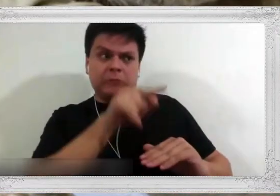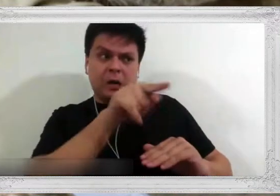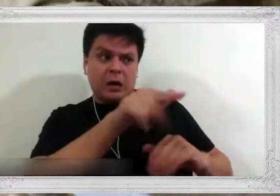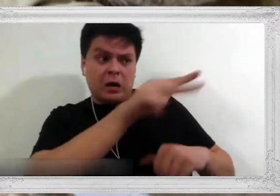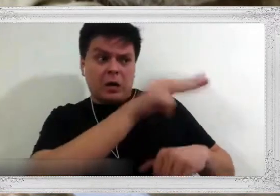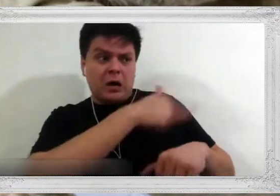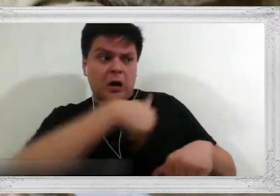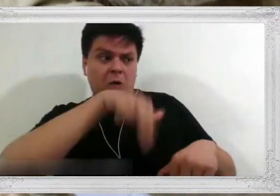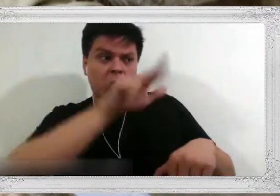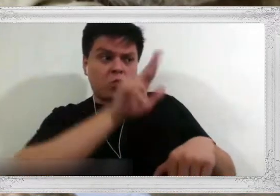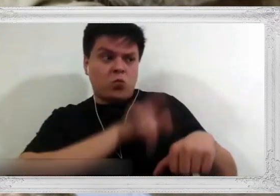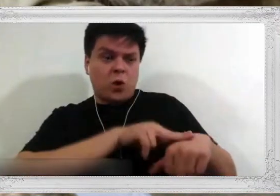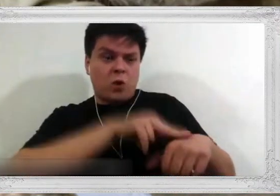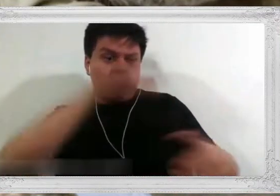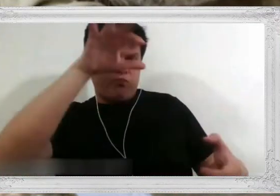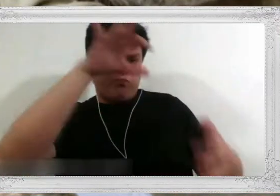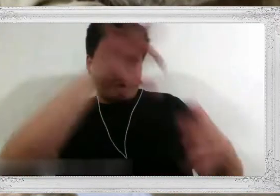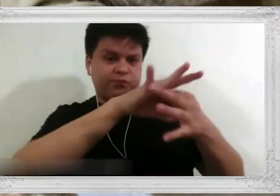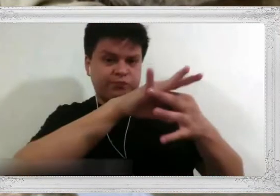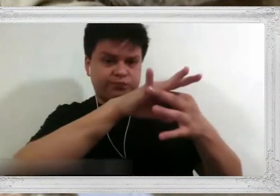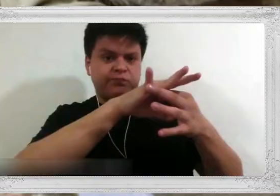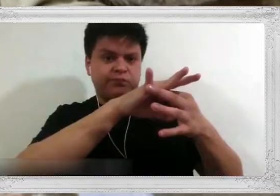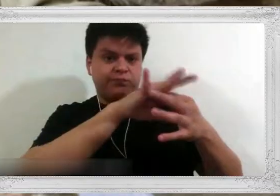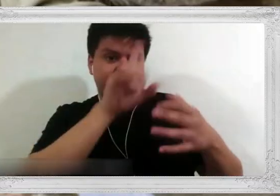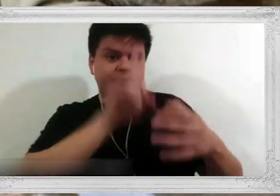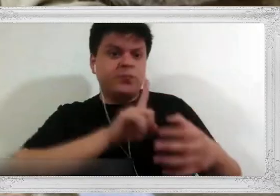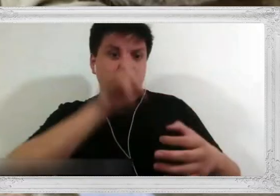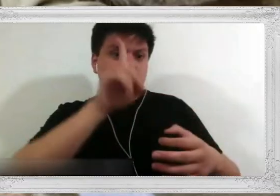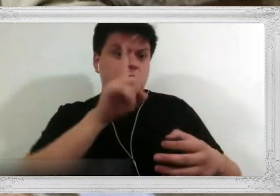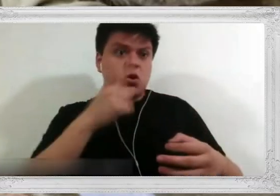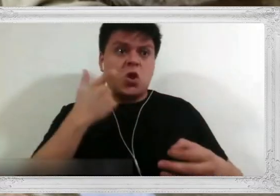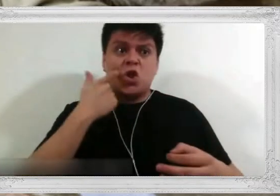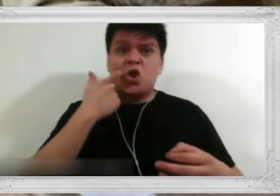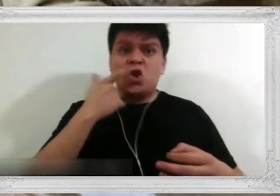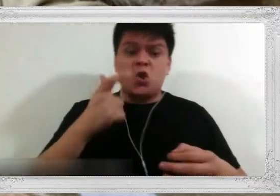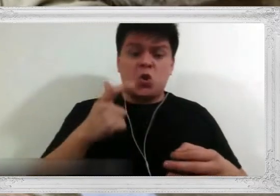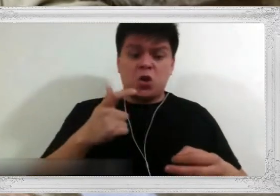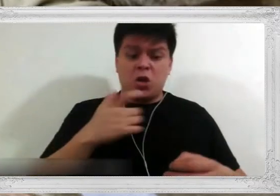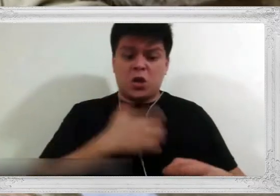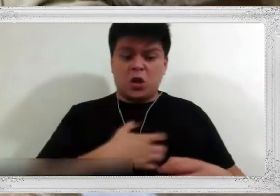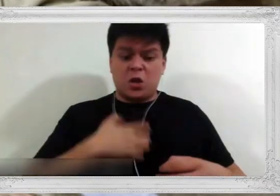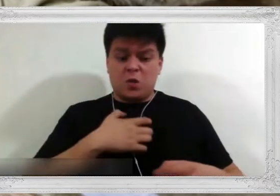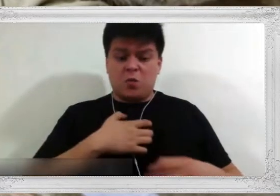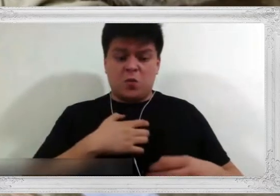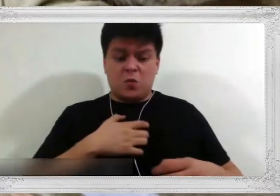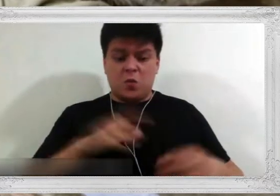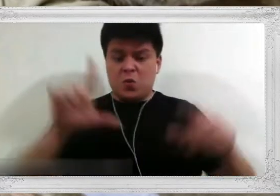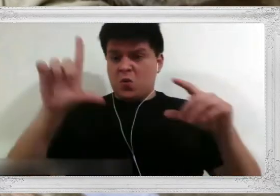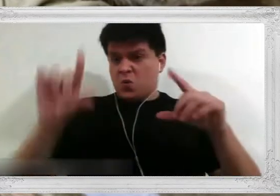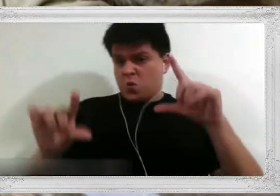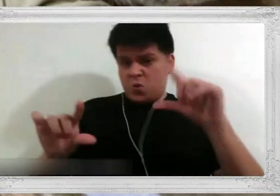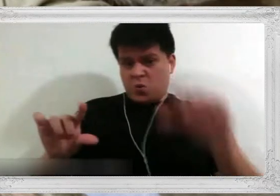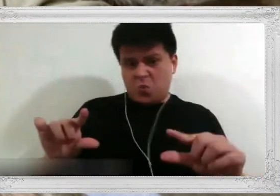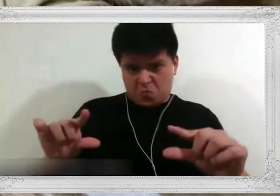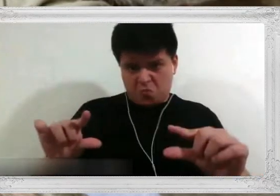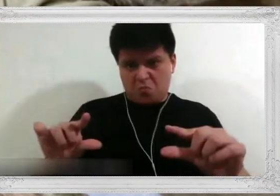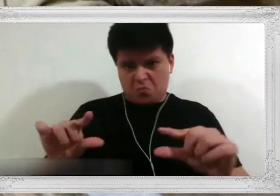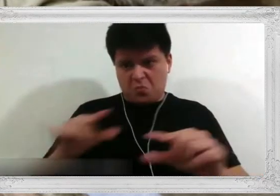de Dios, y no quiere contentarse con nada que sea inferior a Dios mismo.